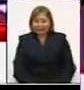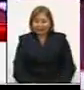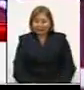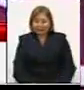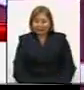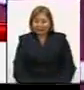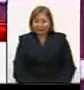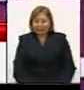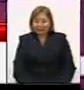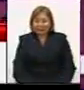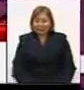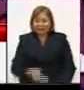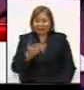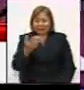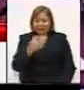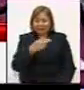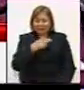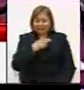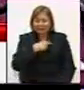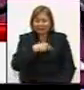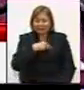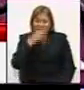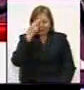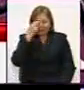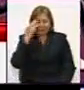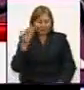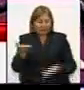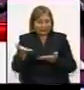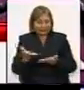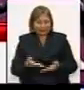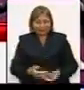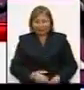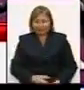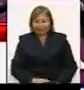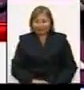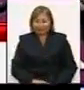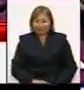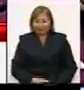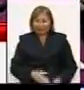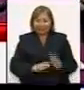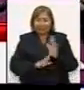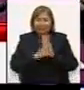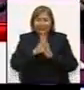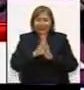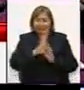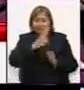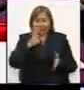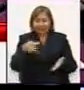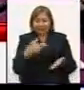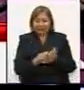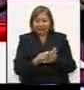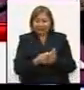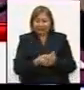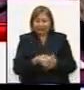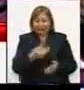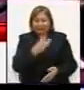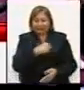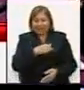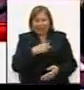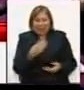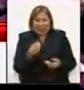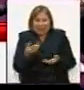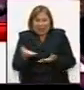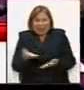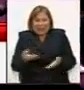Siendo él de la Católica, digo yo, ¿cómo no lo invitaron si este comité de alto nivel todos eran de la Católica? Lo mínimo